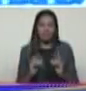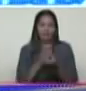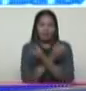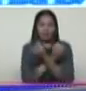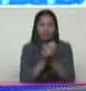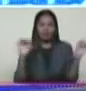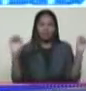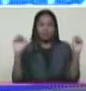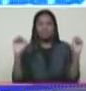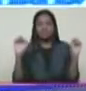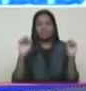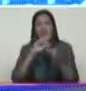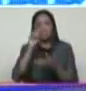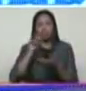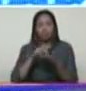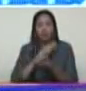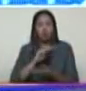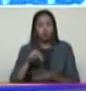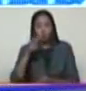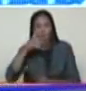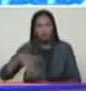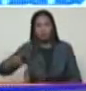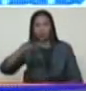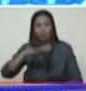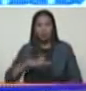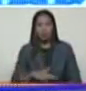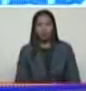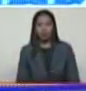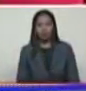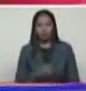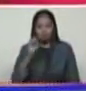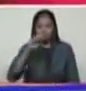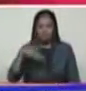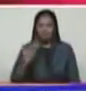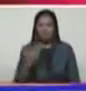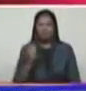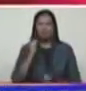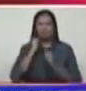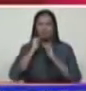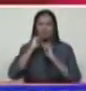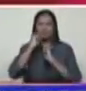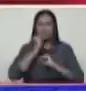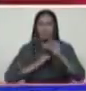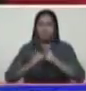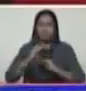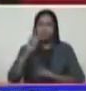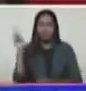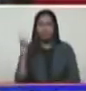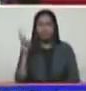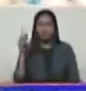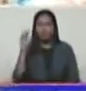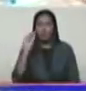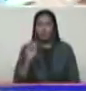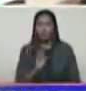independencia nacional de este pueblo noble de Venezuela, que sí tiene quien lo defienda. ¡Punto!